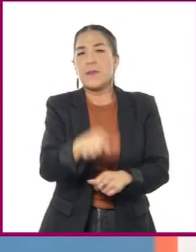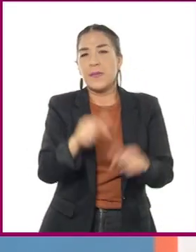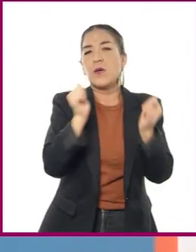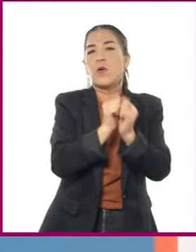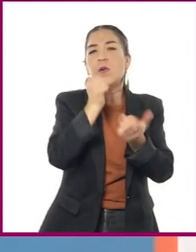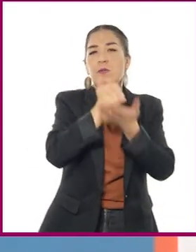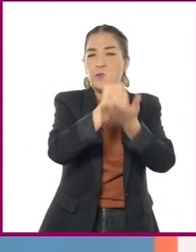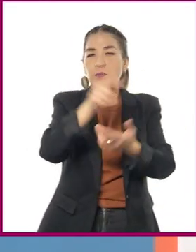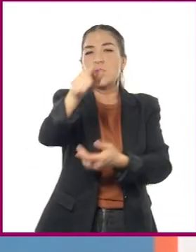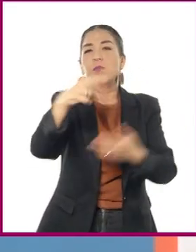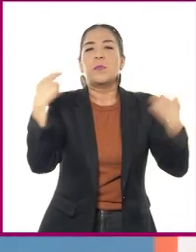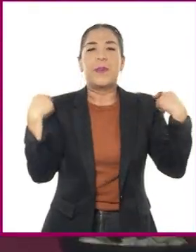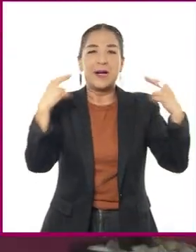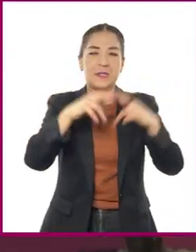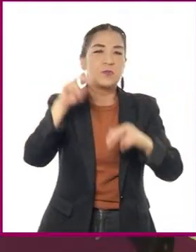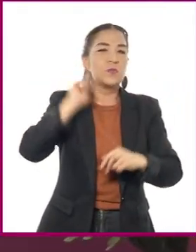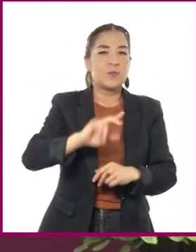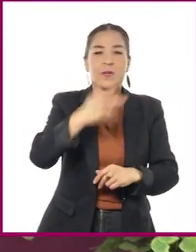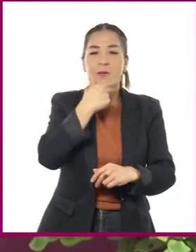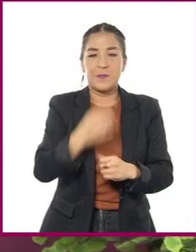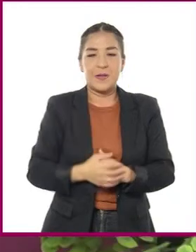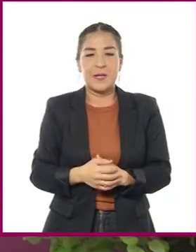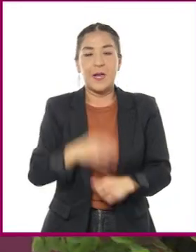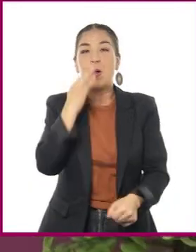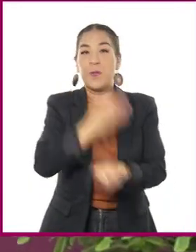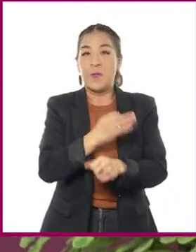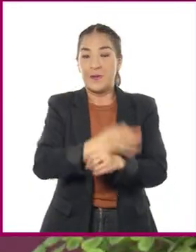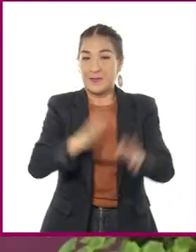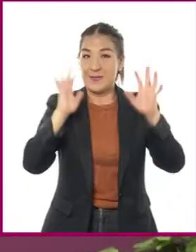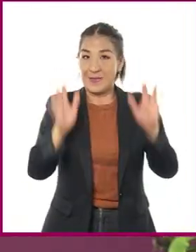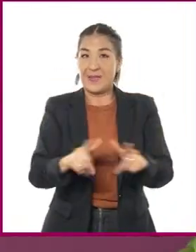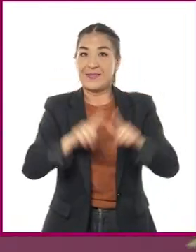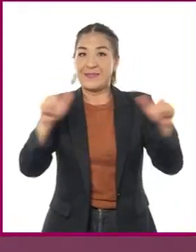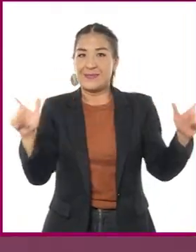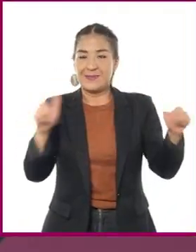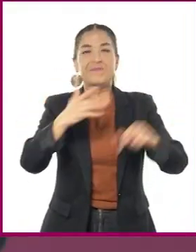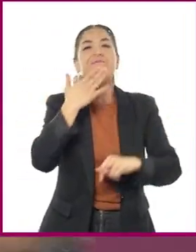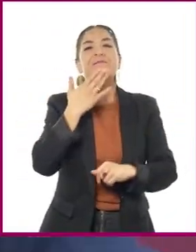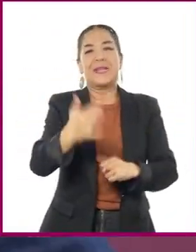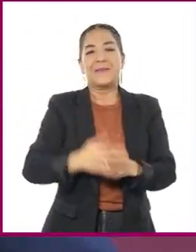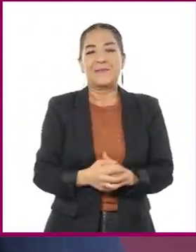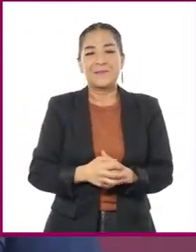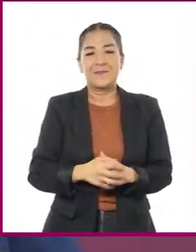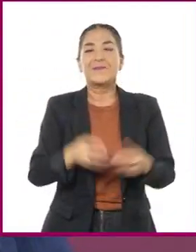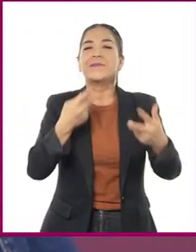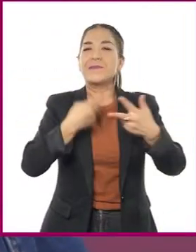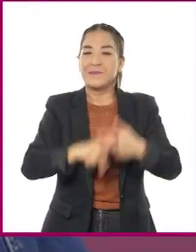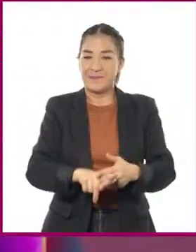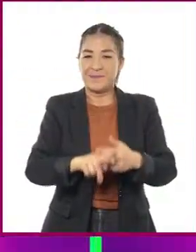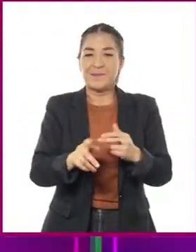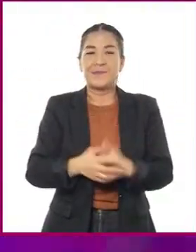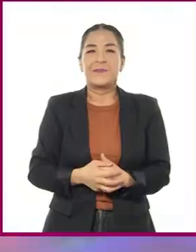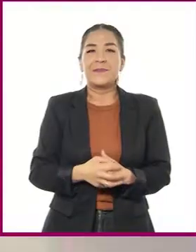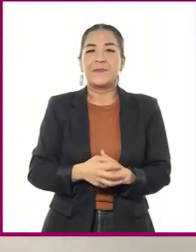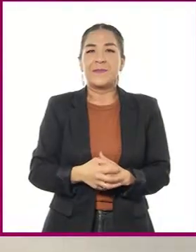sus maestras y maestros. ¿Ya tienen todo listo? ¡Excelente! ¡Comencemos!